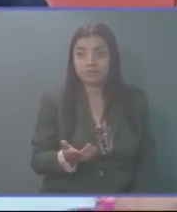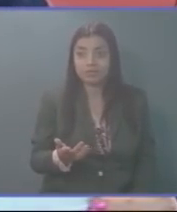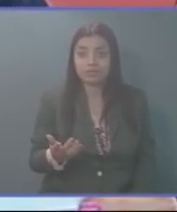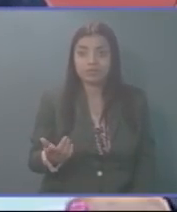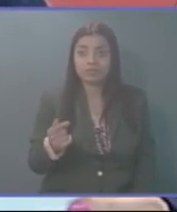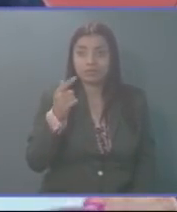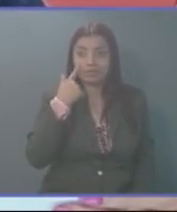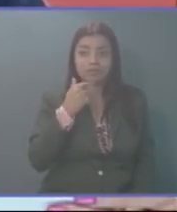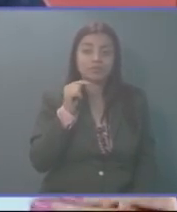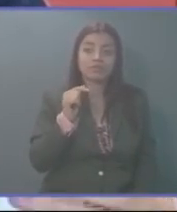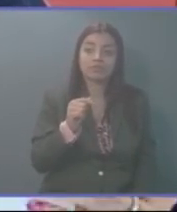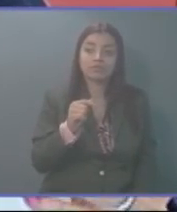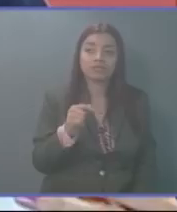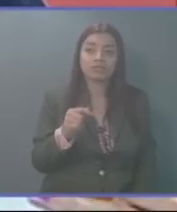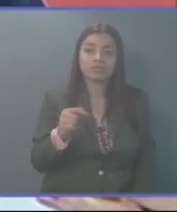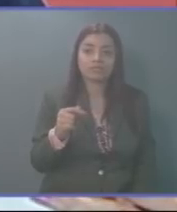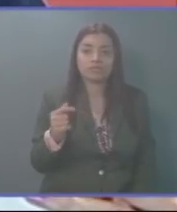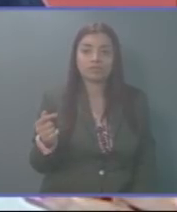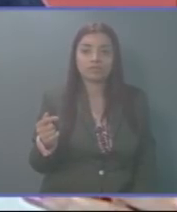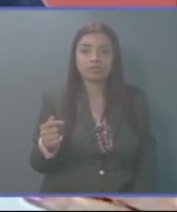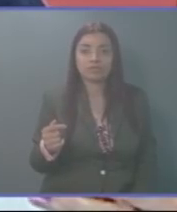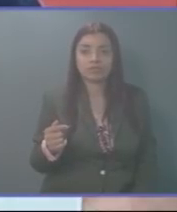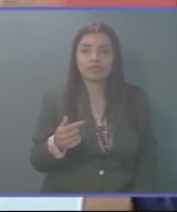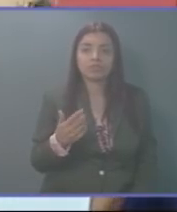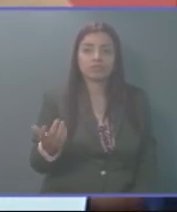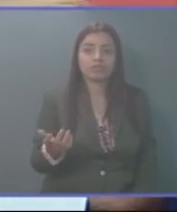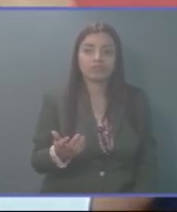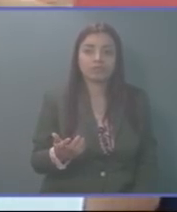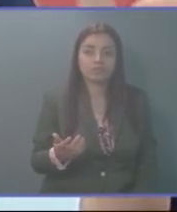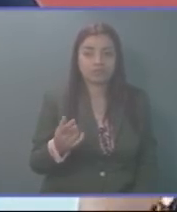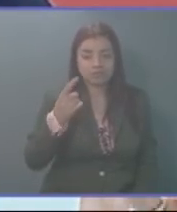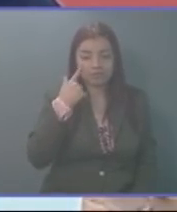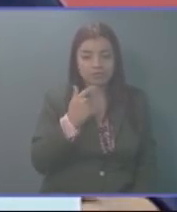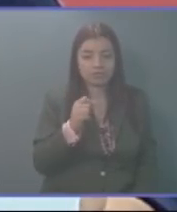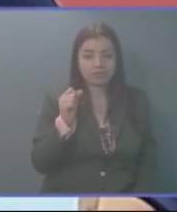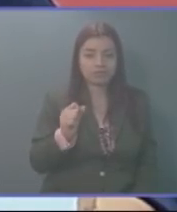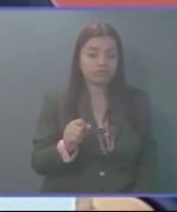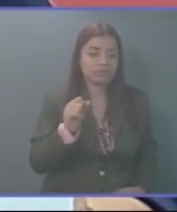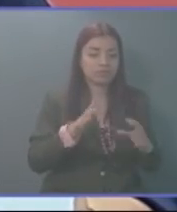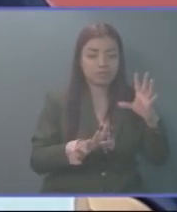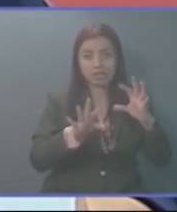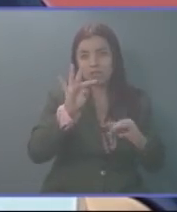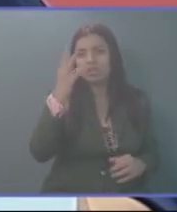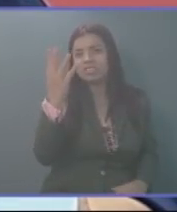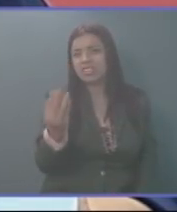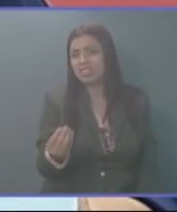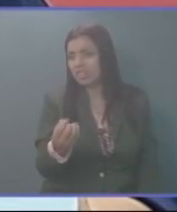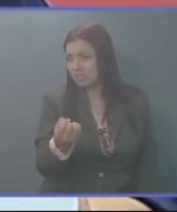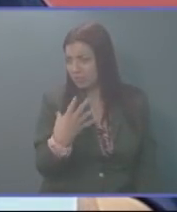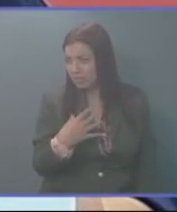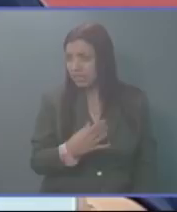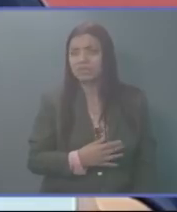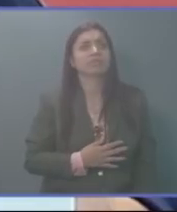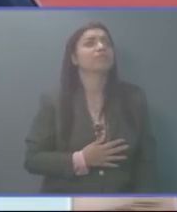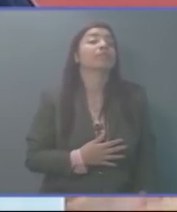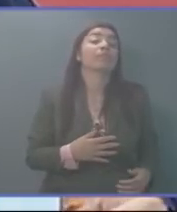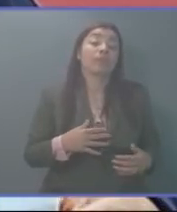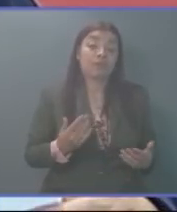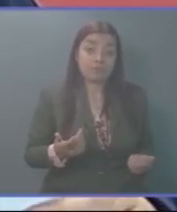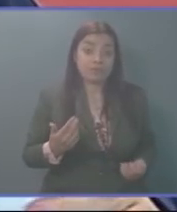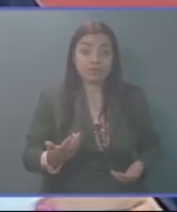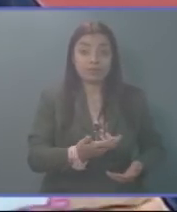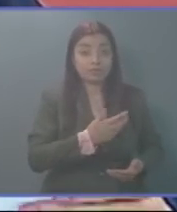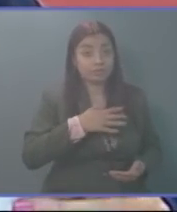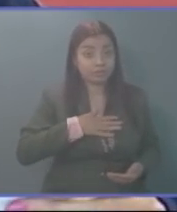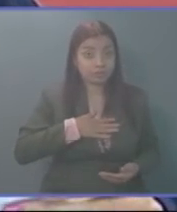por último, quizás preguntar de dónde salen los 14 días. Porque nosotros